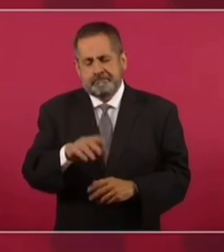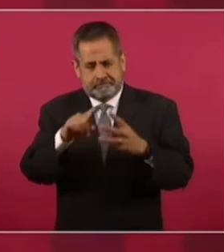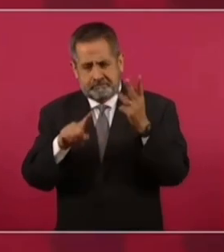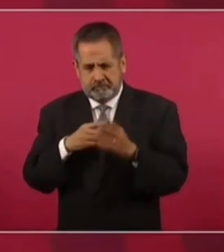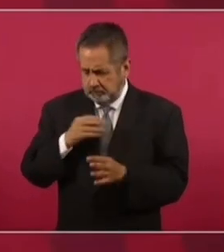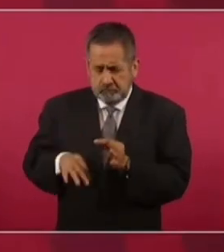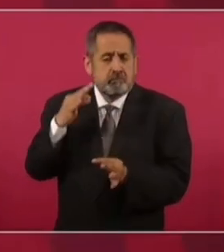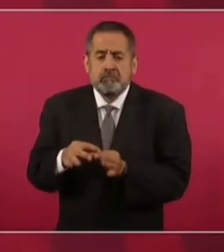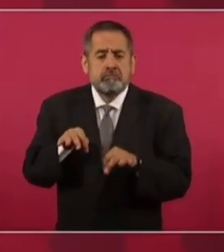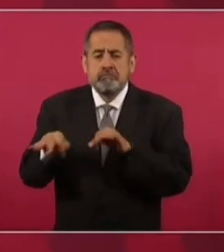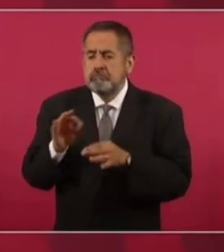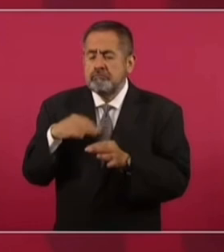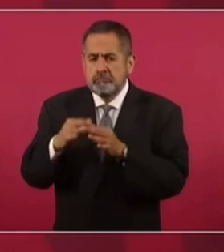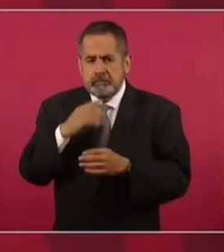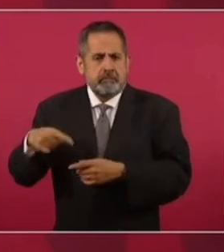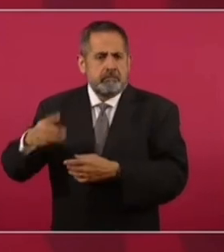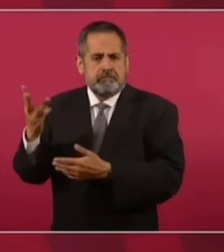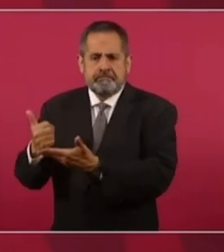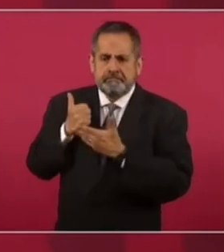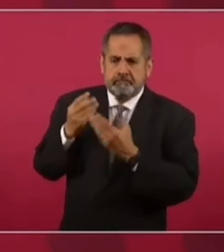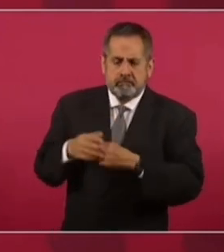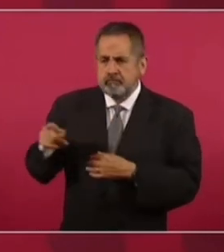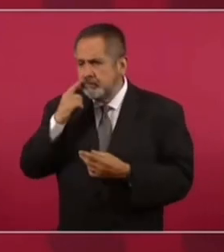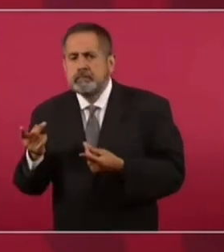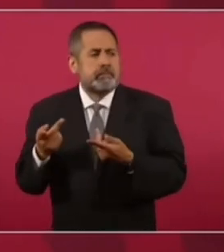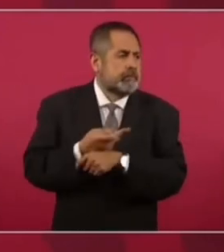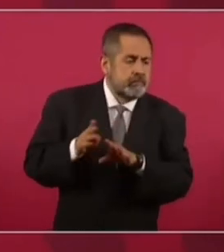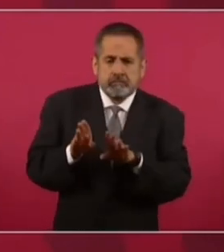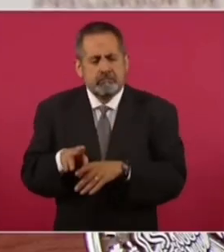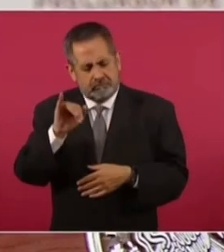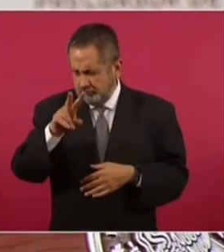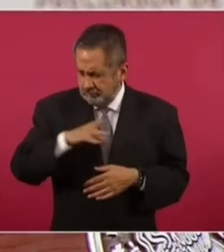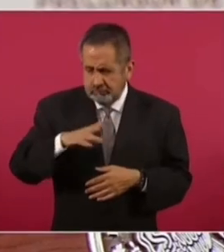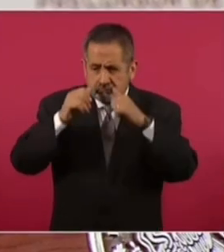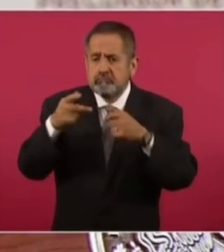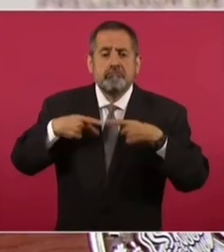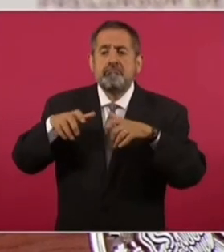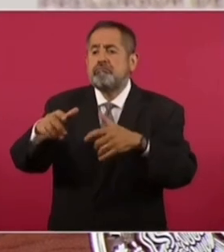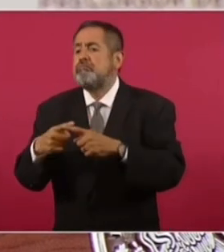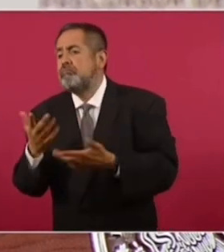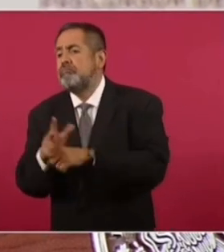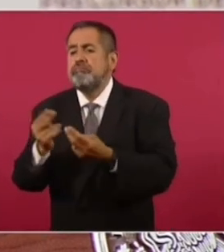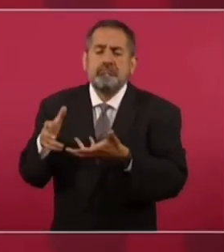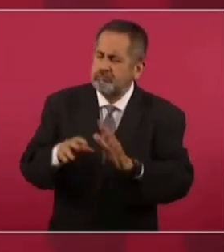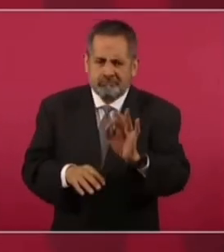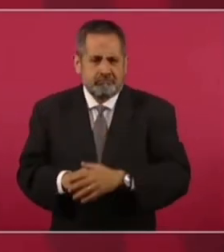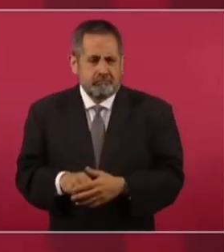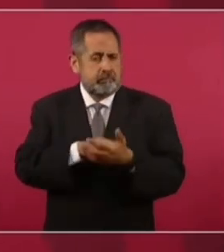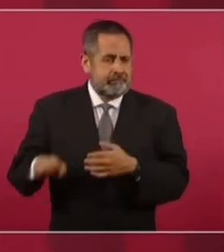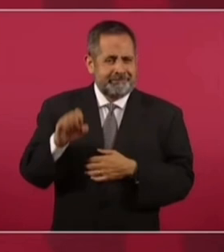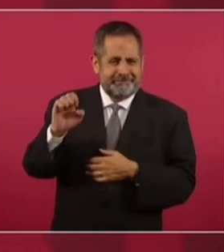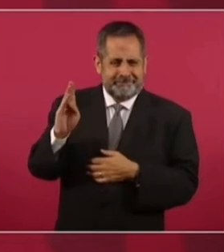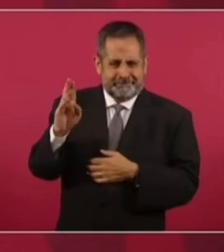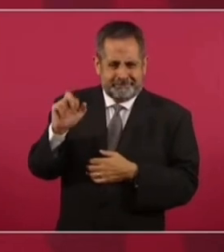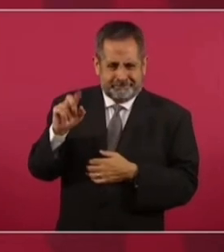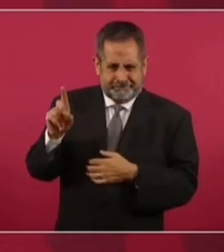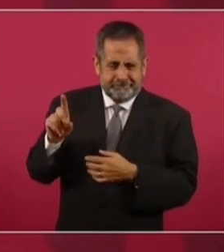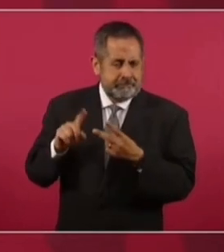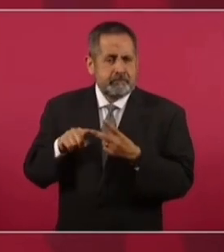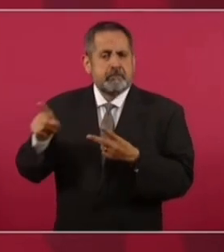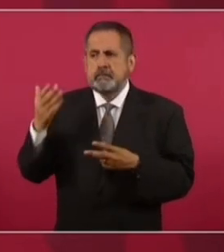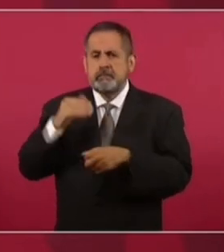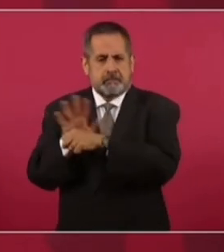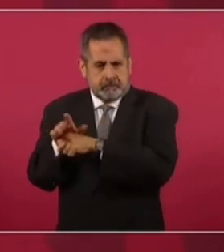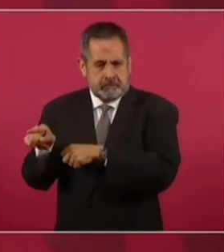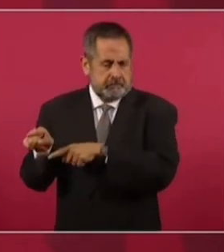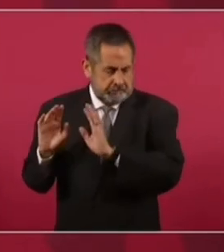su trabajo y me ayudan y están pendientes de las demandas de la gente. Marcelo, por ejemplo, tenía